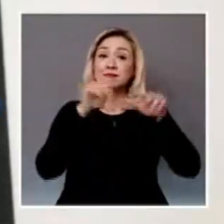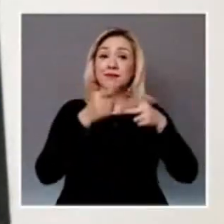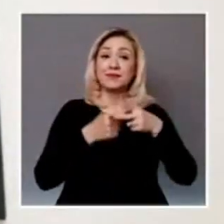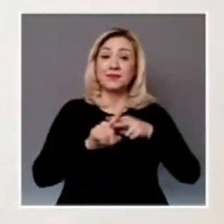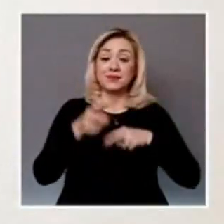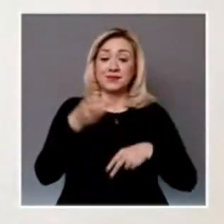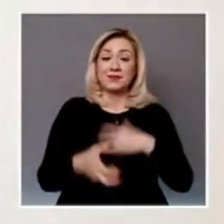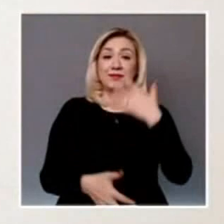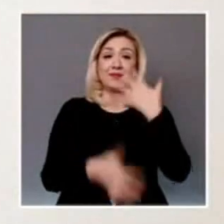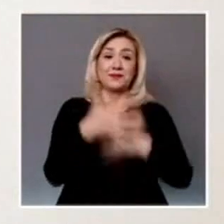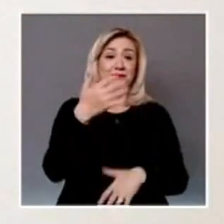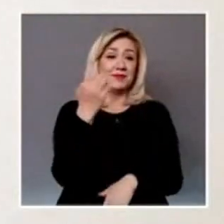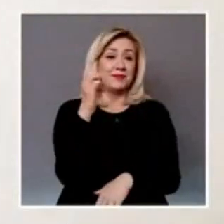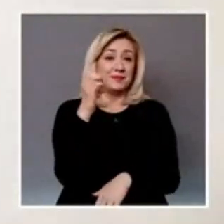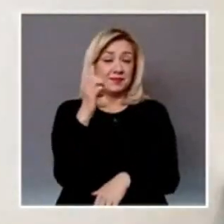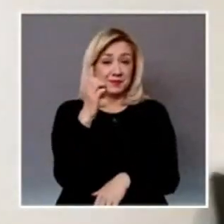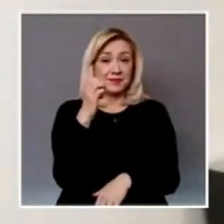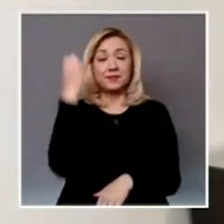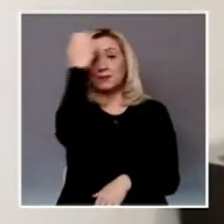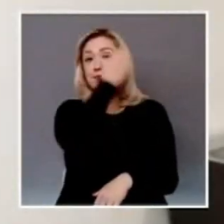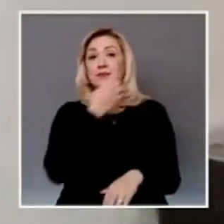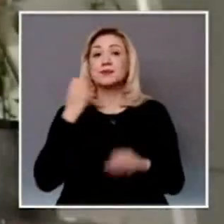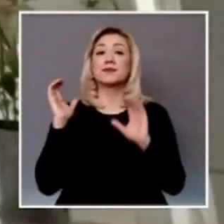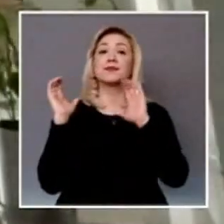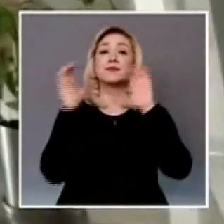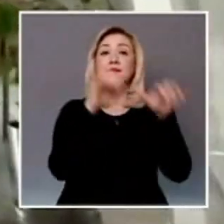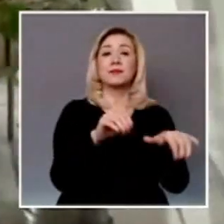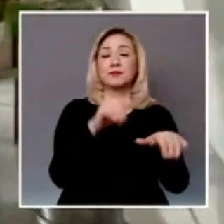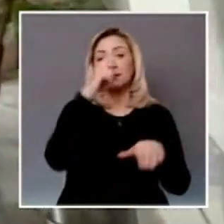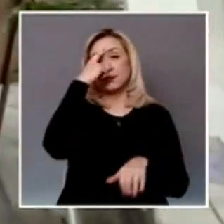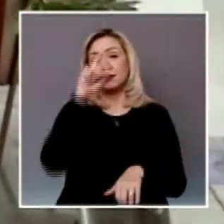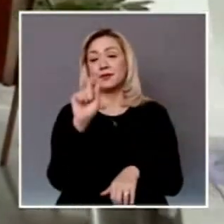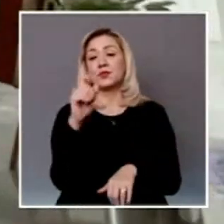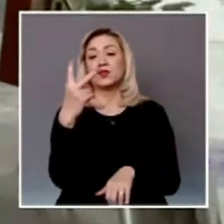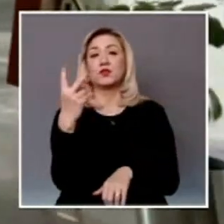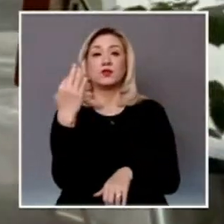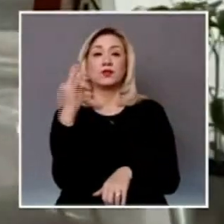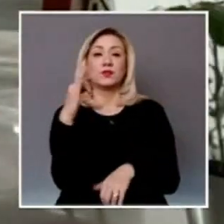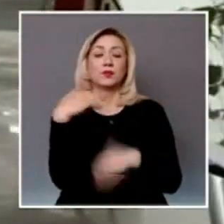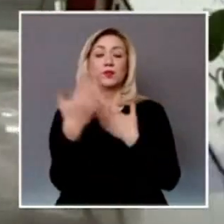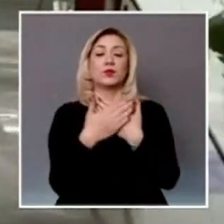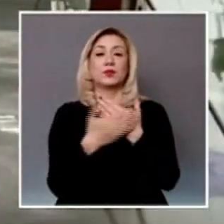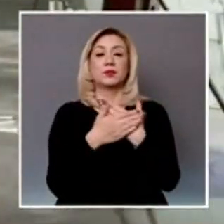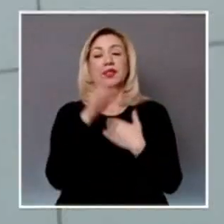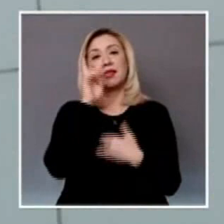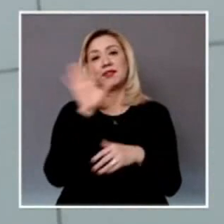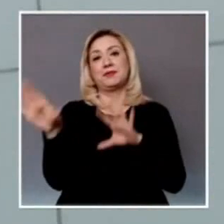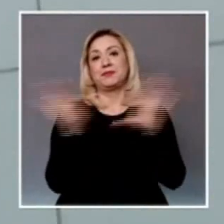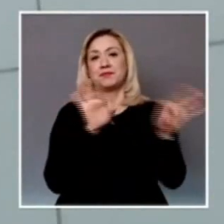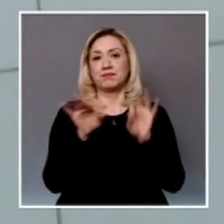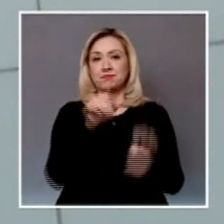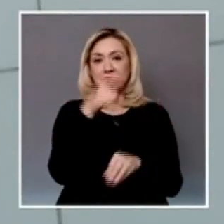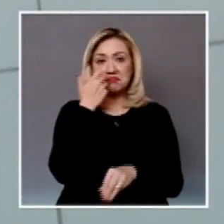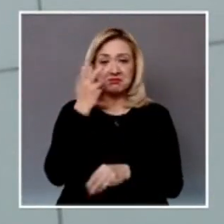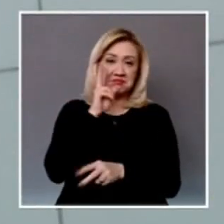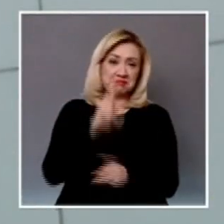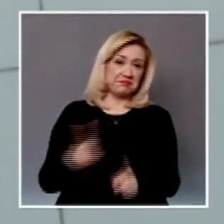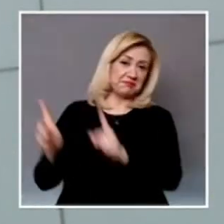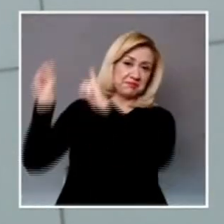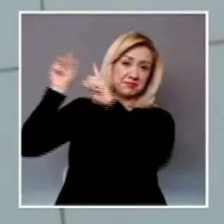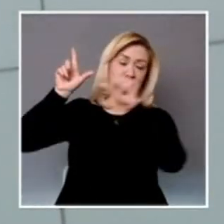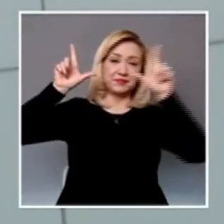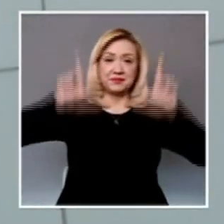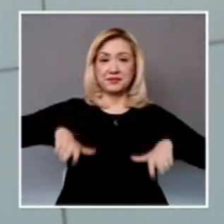enero y el examen de admisión se aplicará el 22 de febrero próximo. Consulte los requisitos en su sitio web y